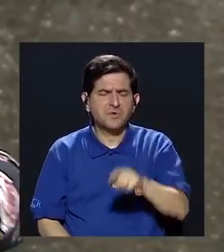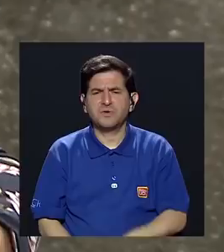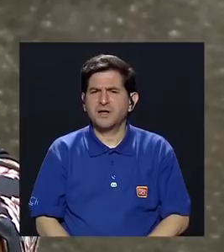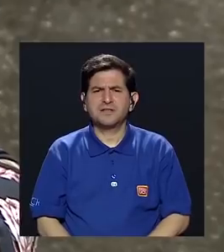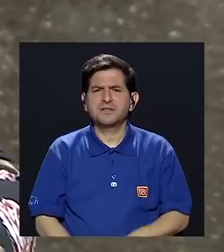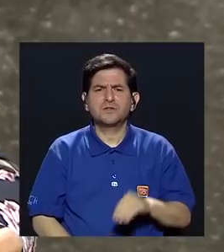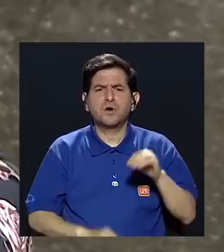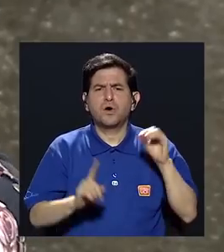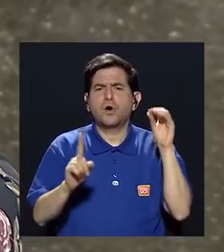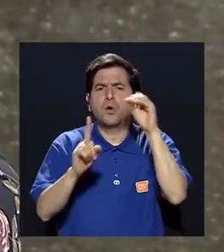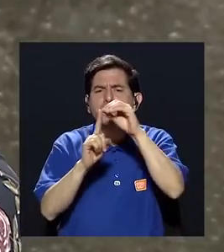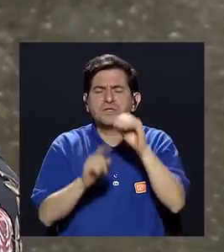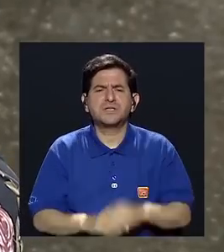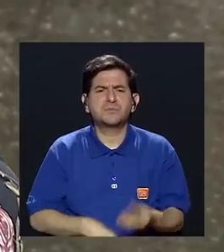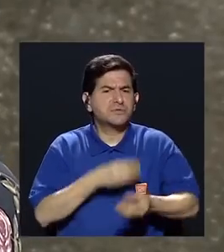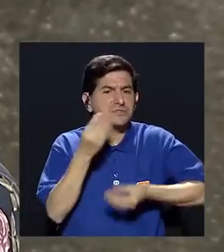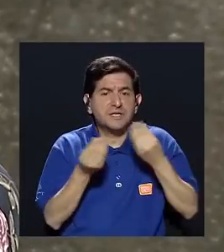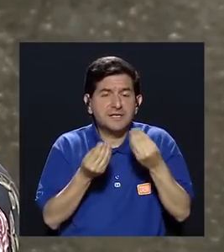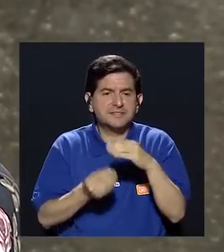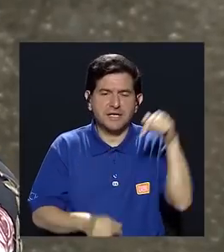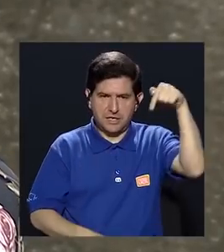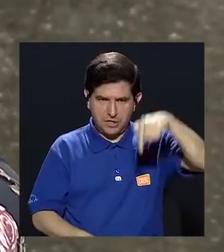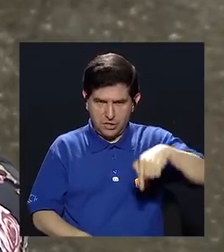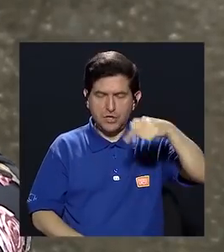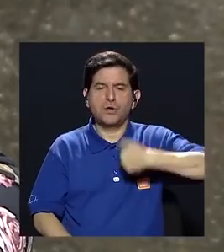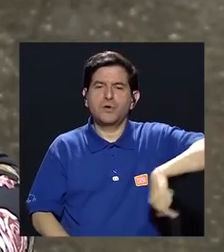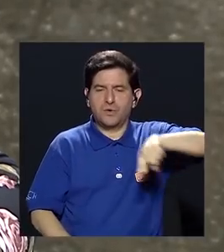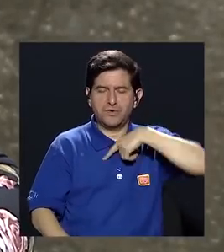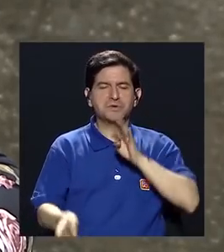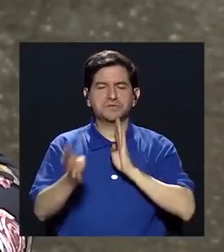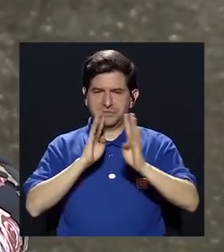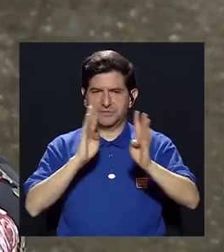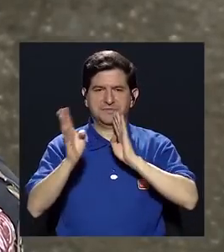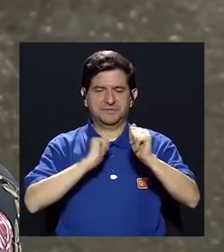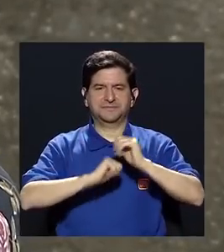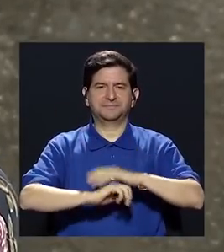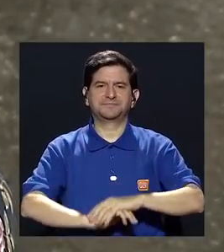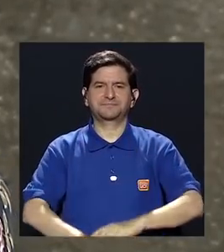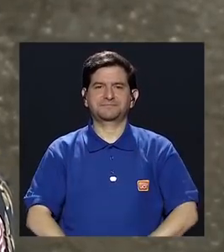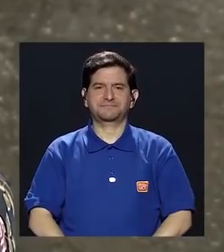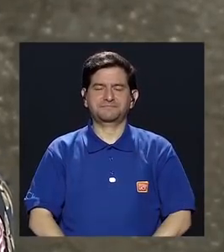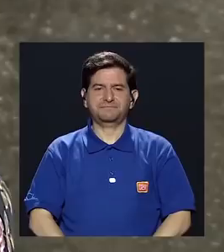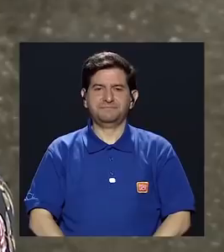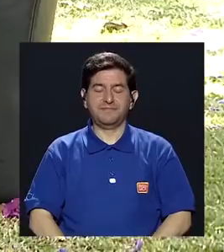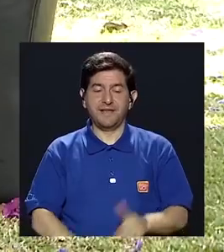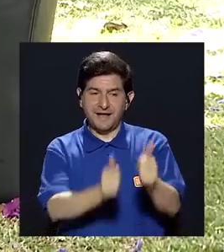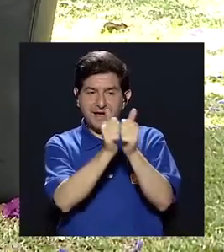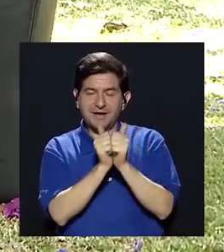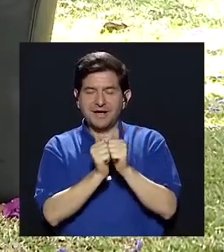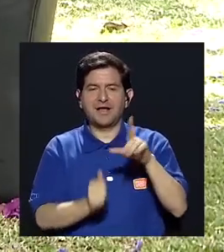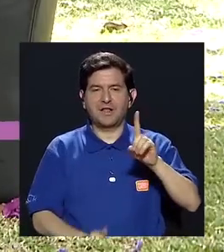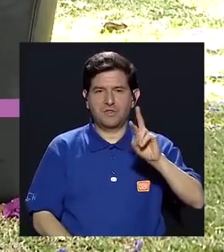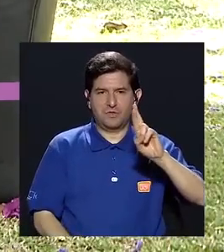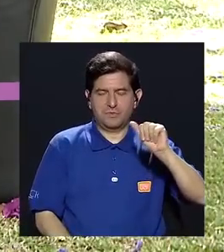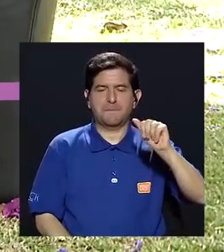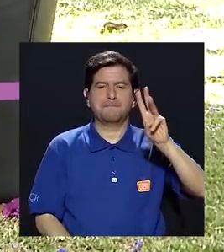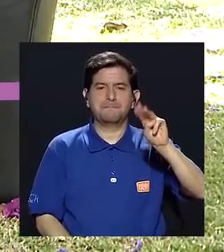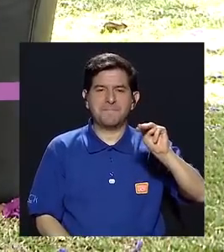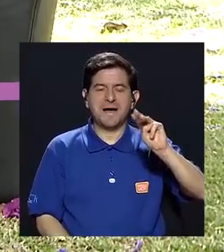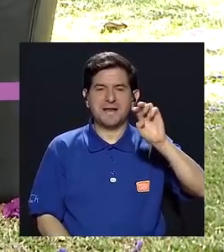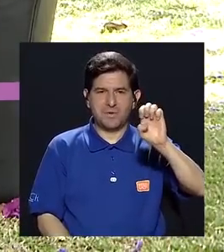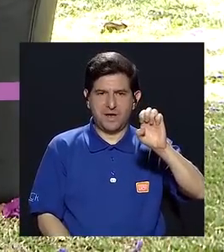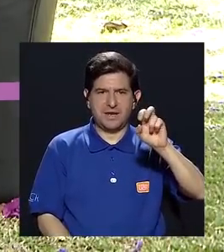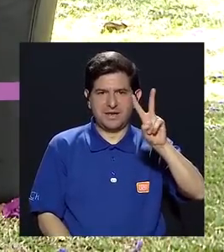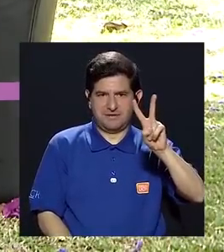sus alcances, sus objetivos, y para ello el día de hoy estaremos conversando al respecto. Para ello nos acompaña la doctora María